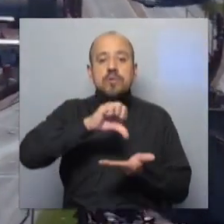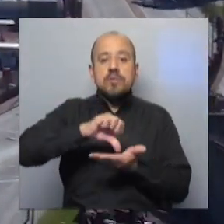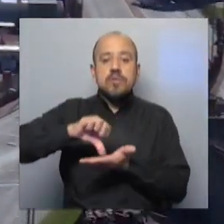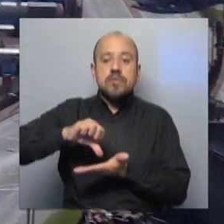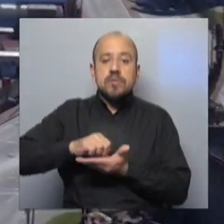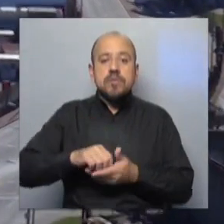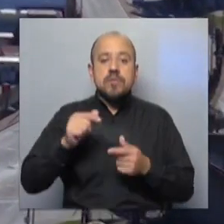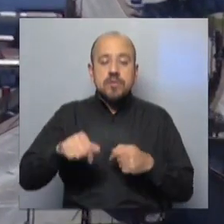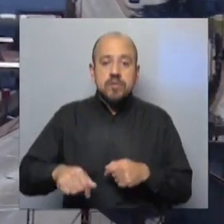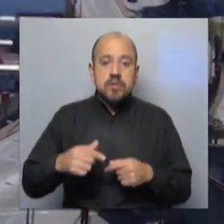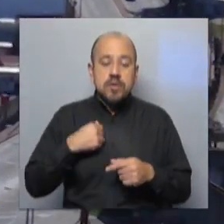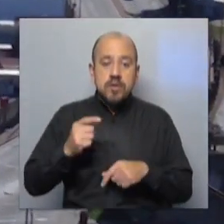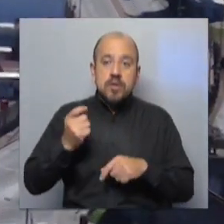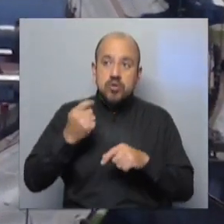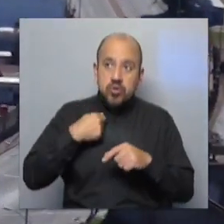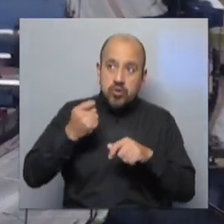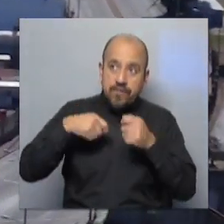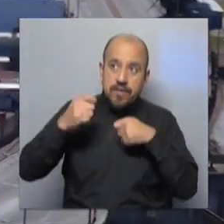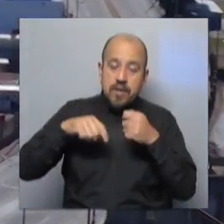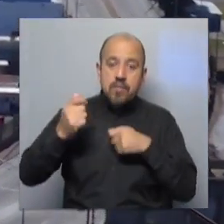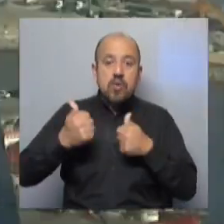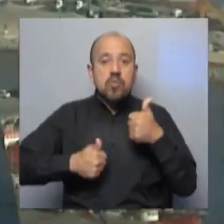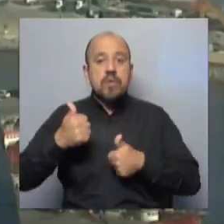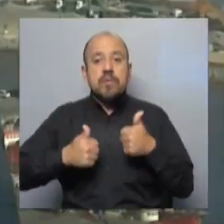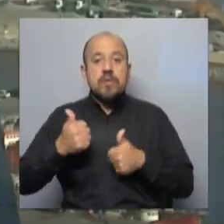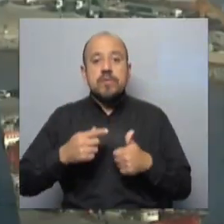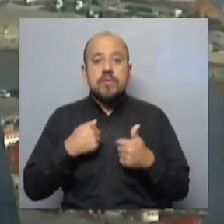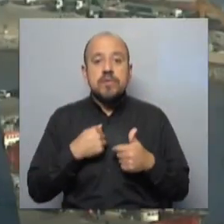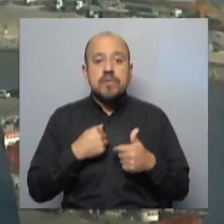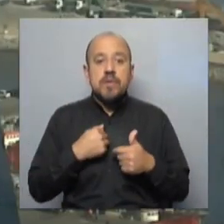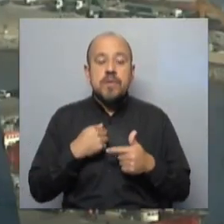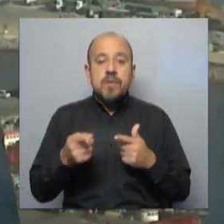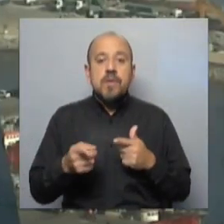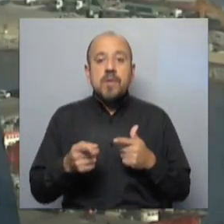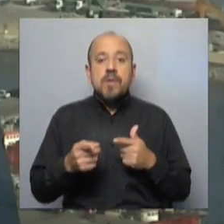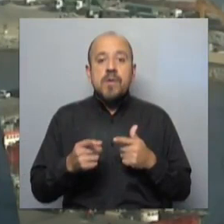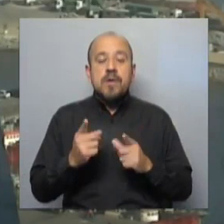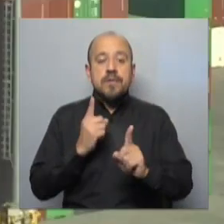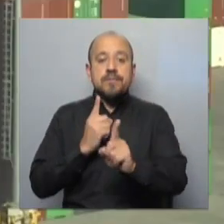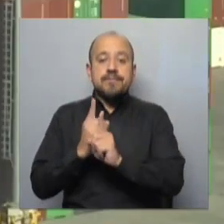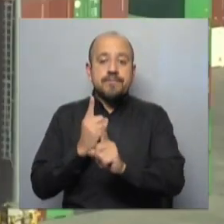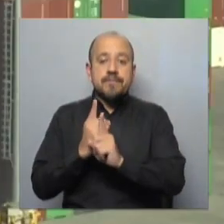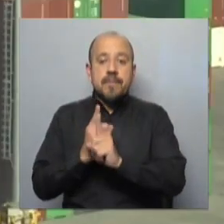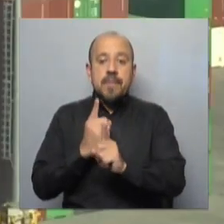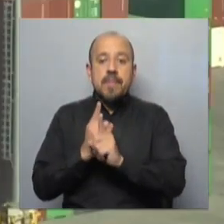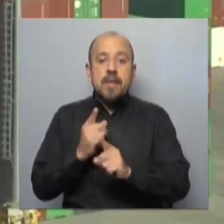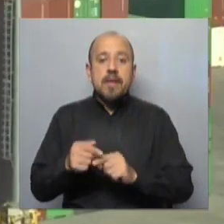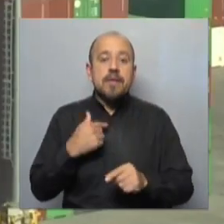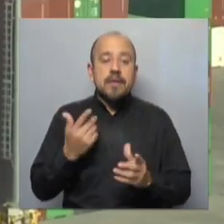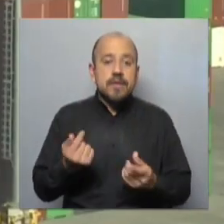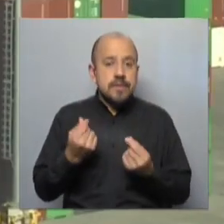clientes nuestros y competidores clientes que se les encarece comprarnos